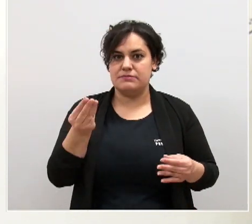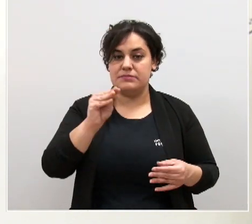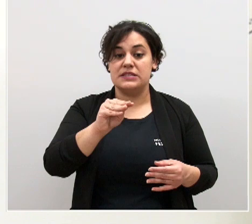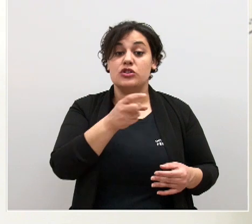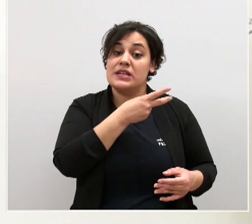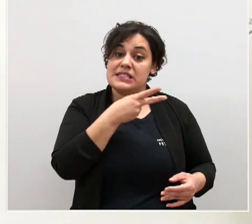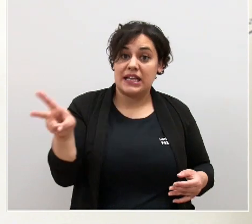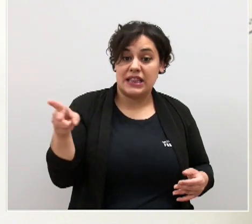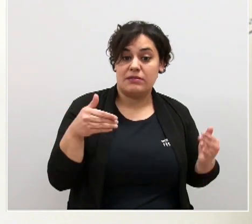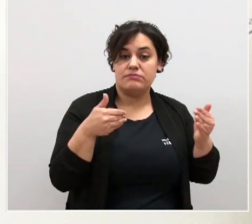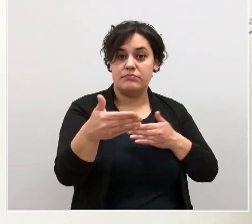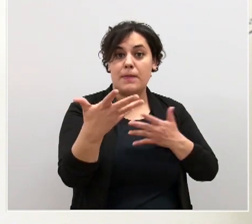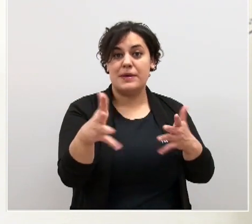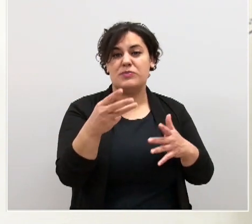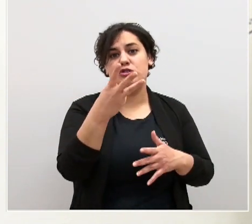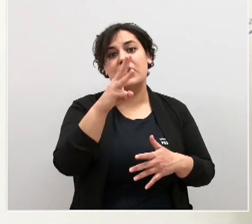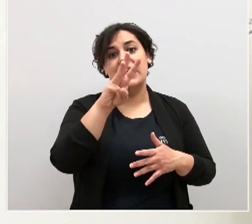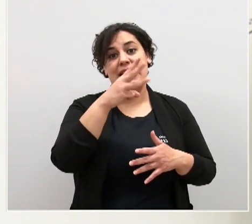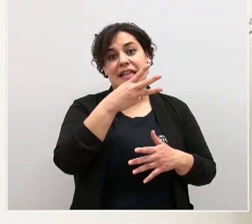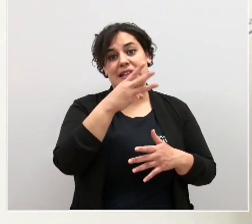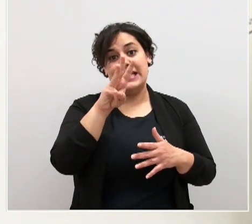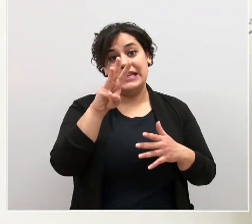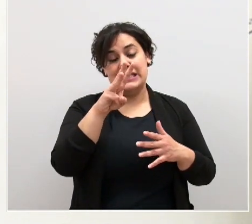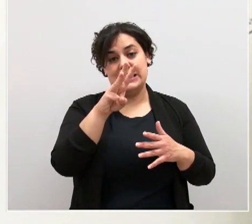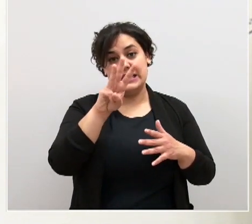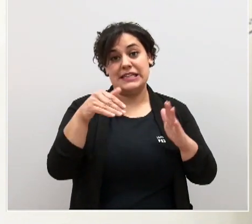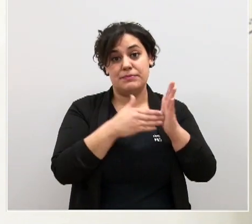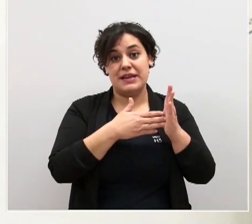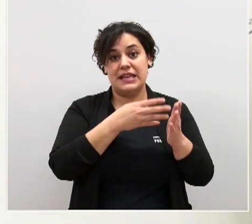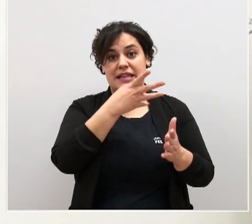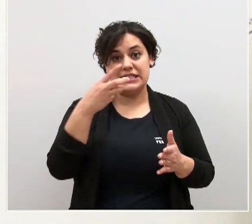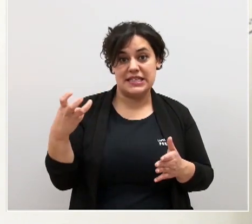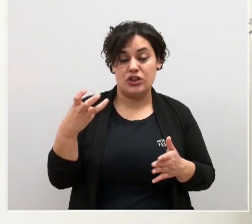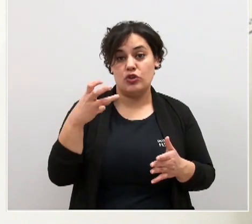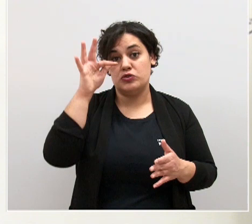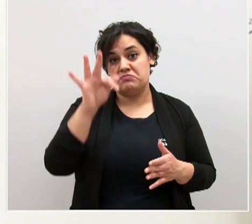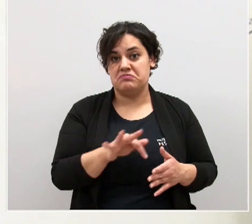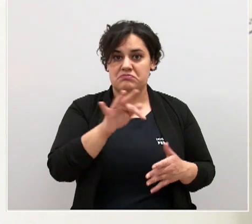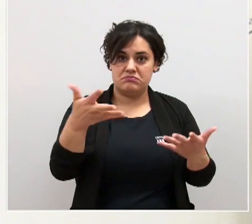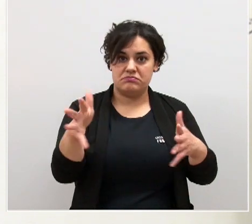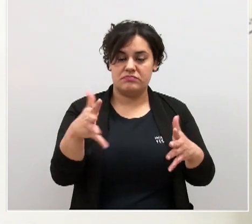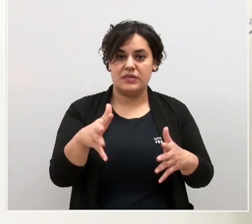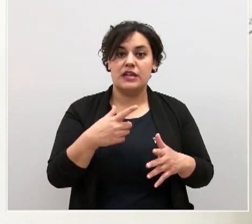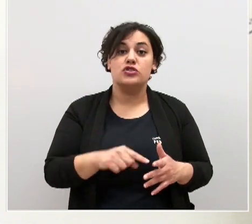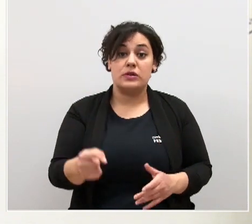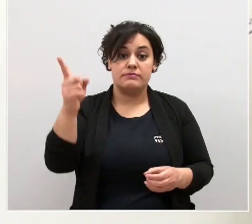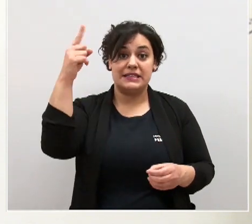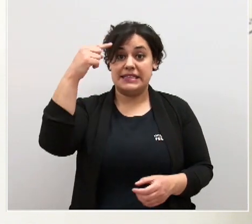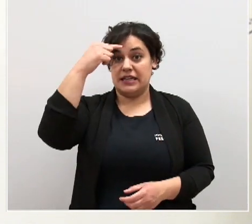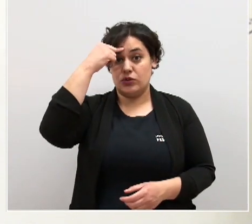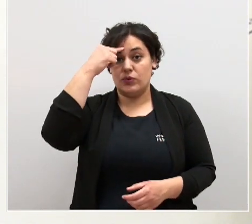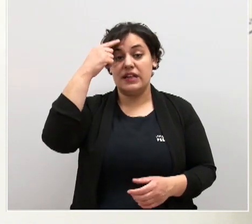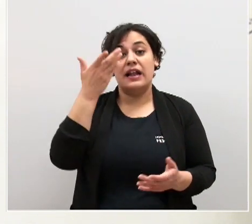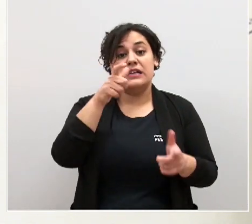15 días en que estaremos en torno a los 3.600, 4.000 casos totales. Y eso probablemente en la región, teniendo en cuenta los fallecimientos que hay, teniendo en cuenta cómo nos